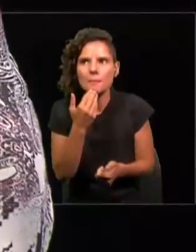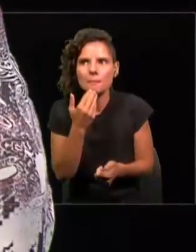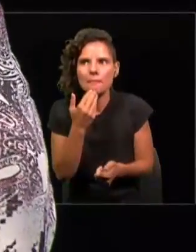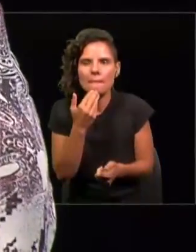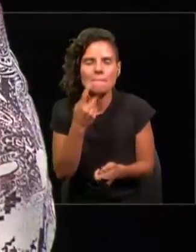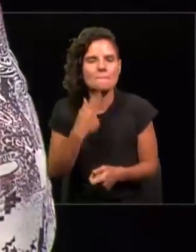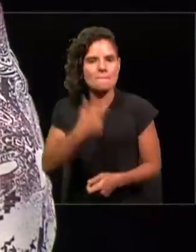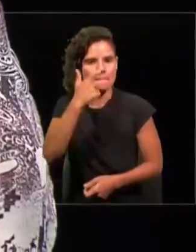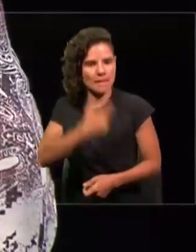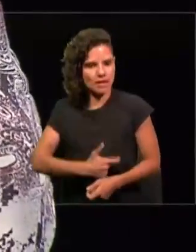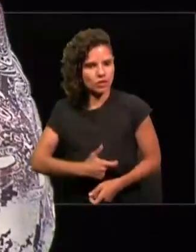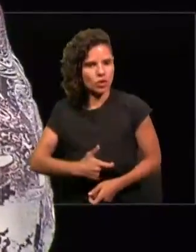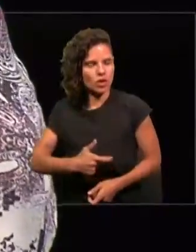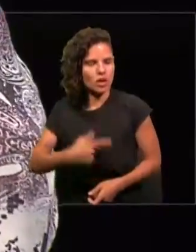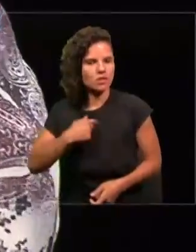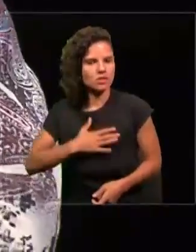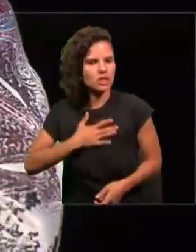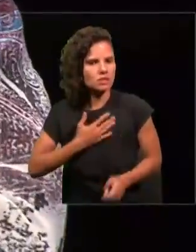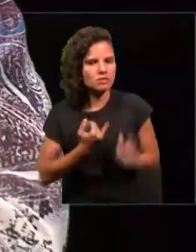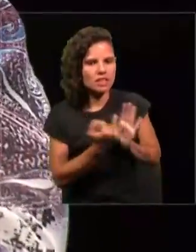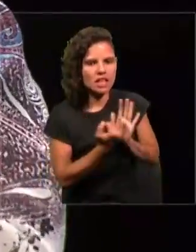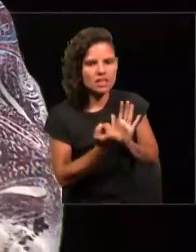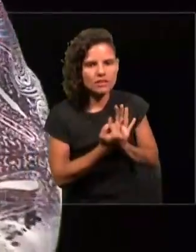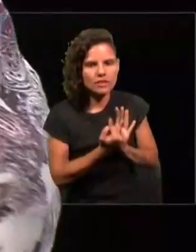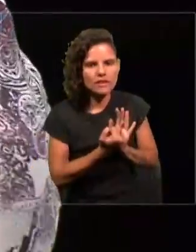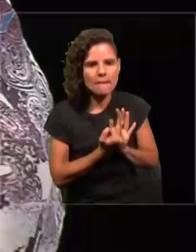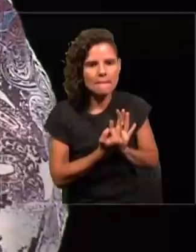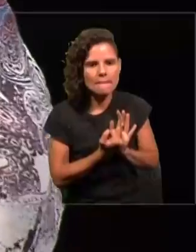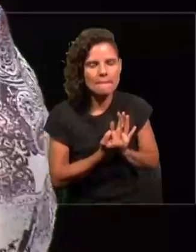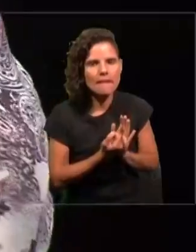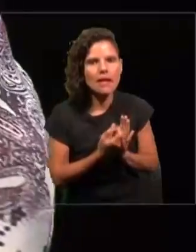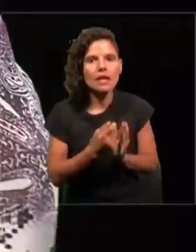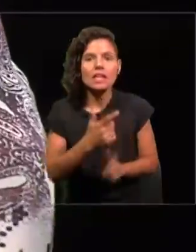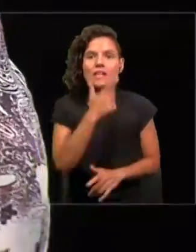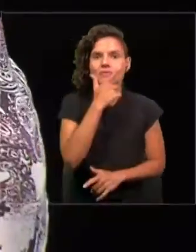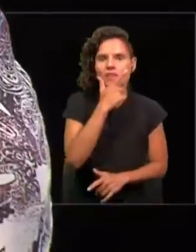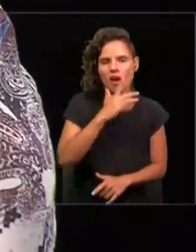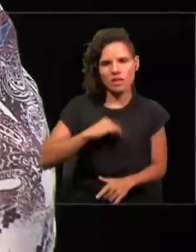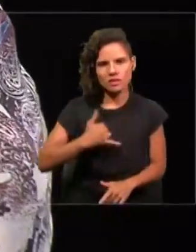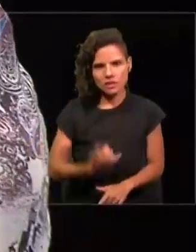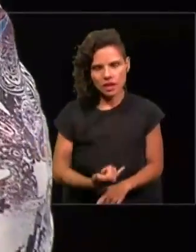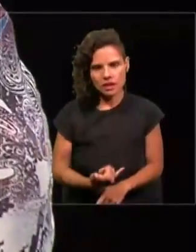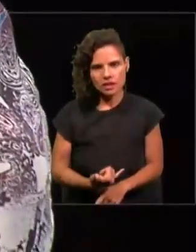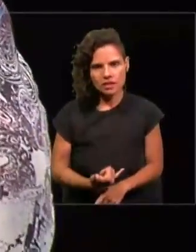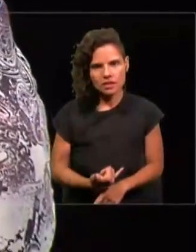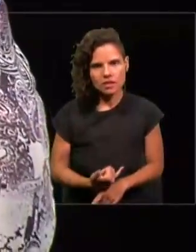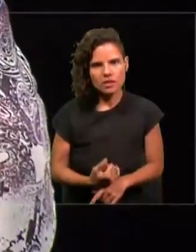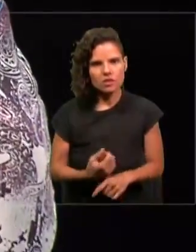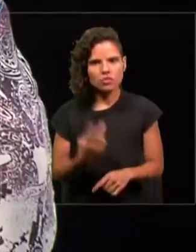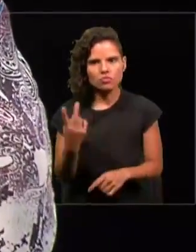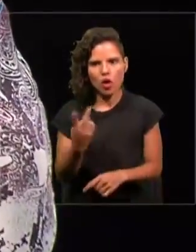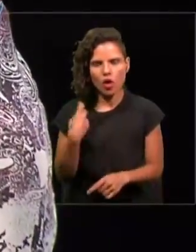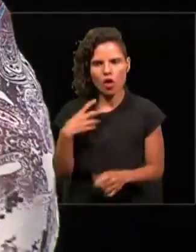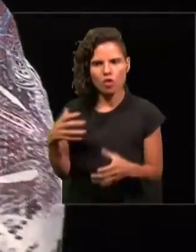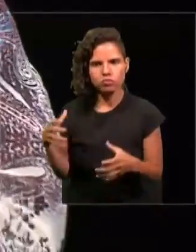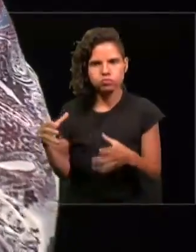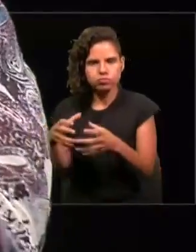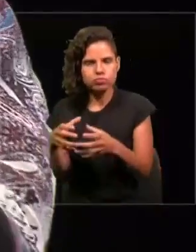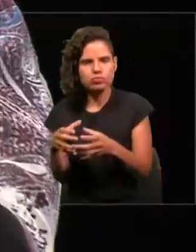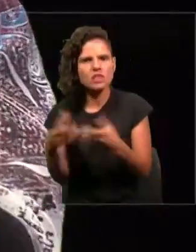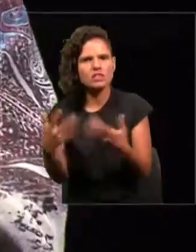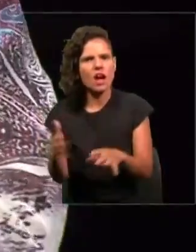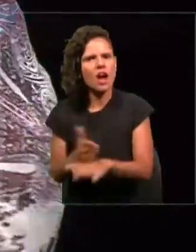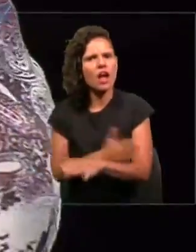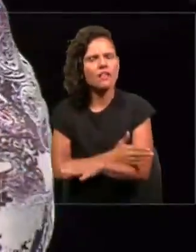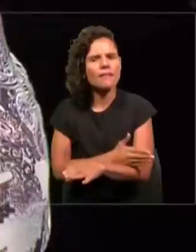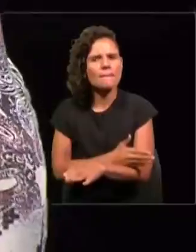de las personas identificadas como homosexuales, fueron notablemente